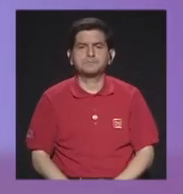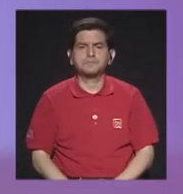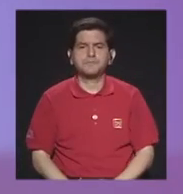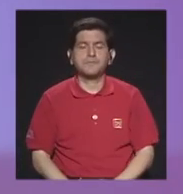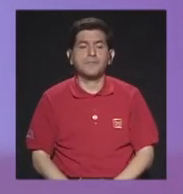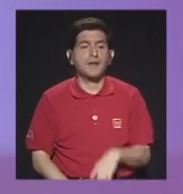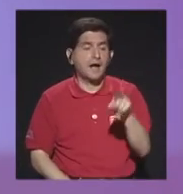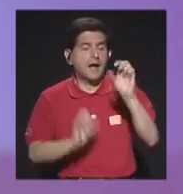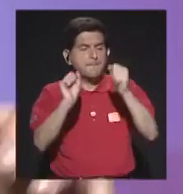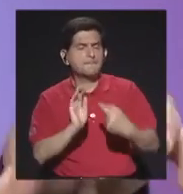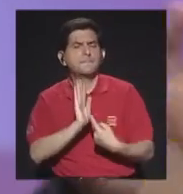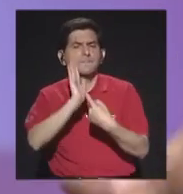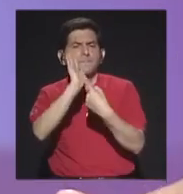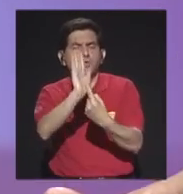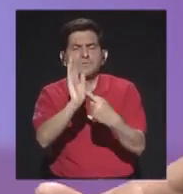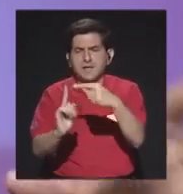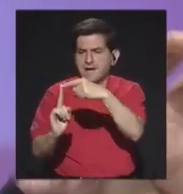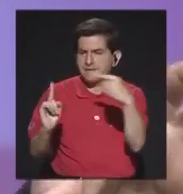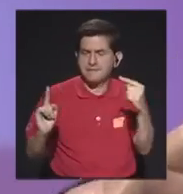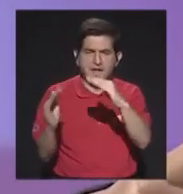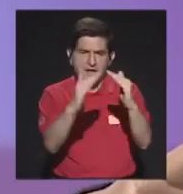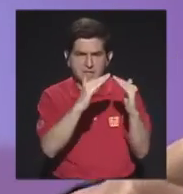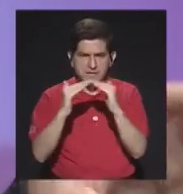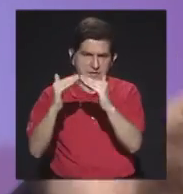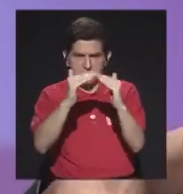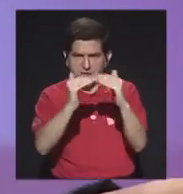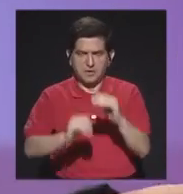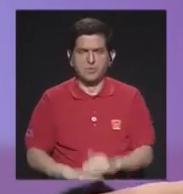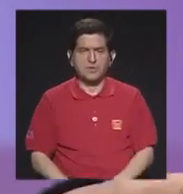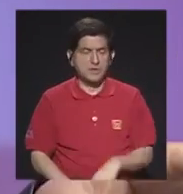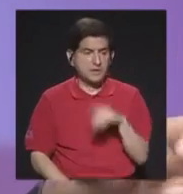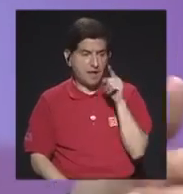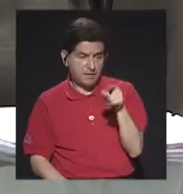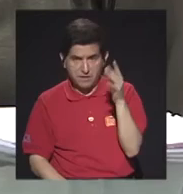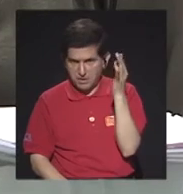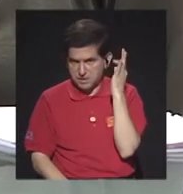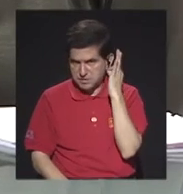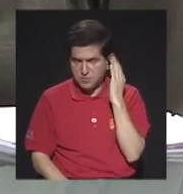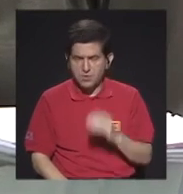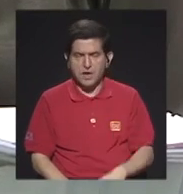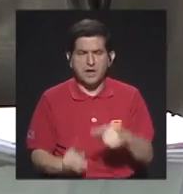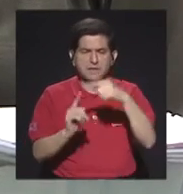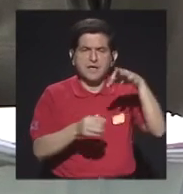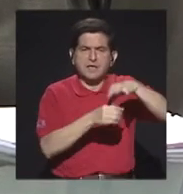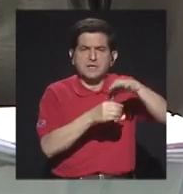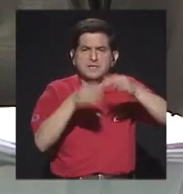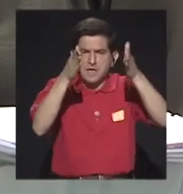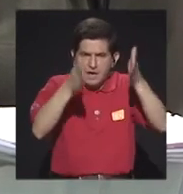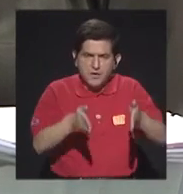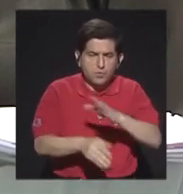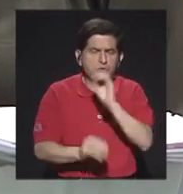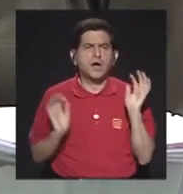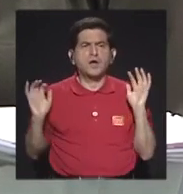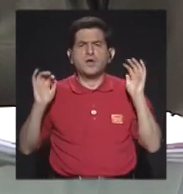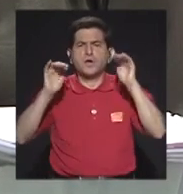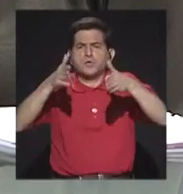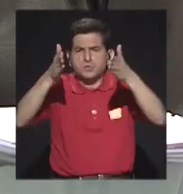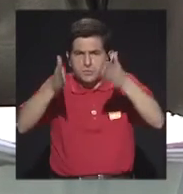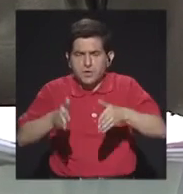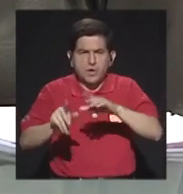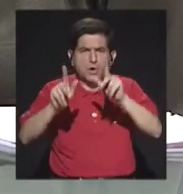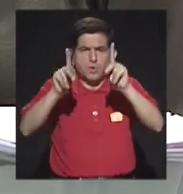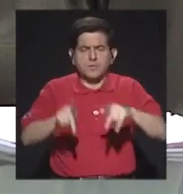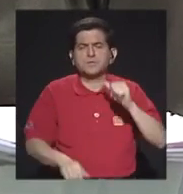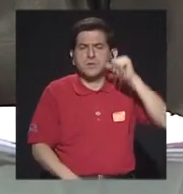nos pudiera reflejar desde las comunidades realmente esas mujeres, desde las agricultoras, las inmigrantes, las personas